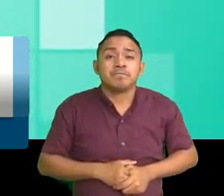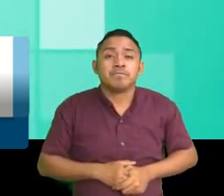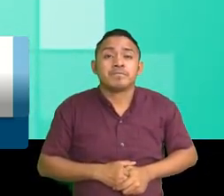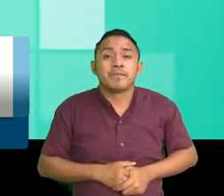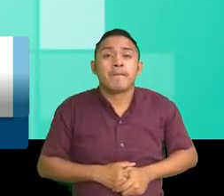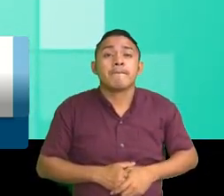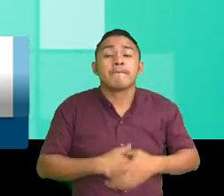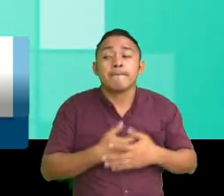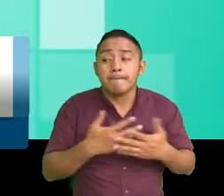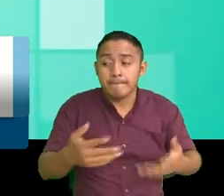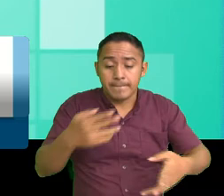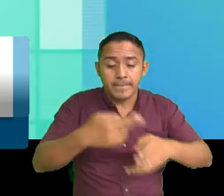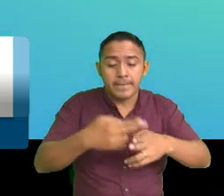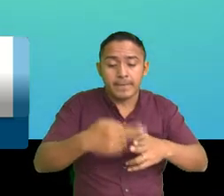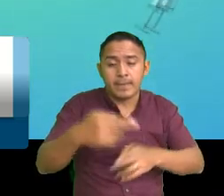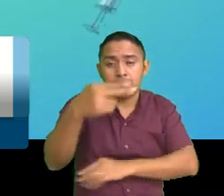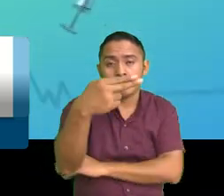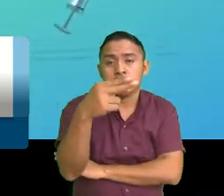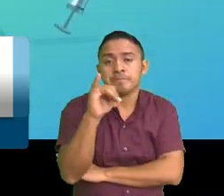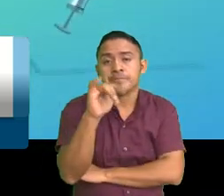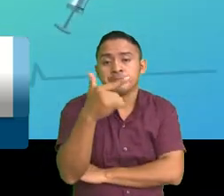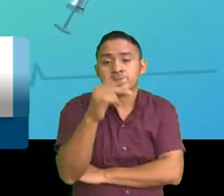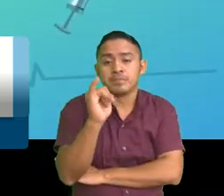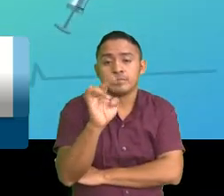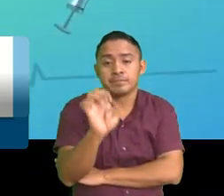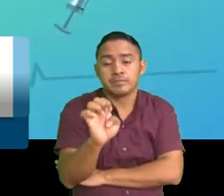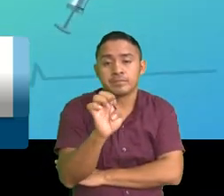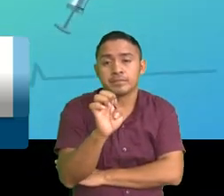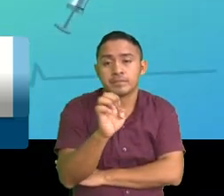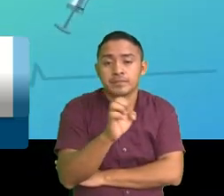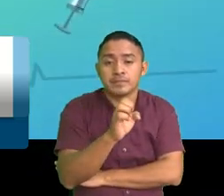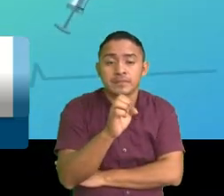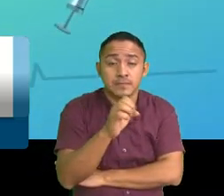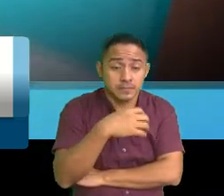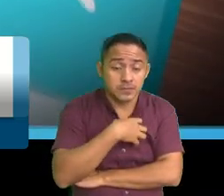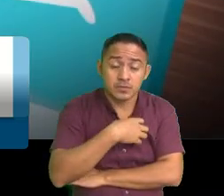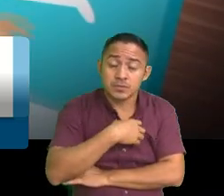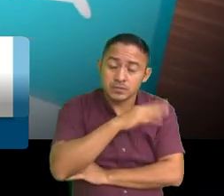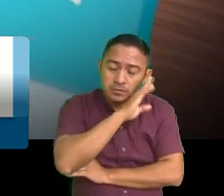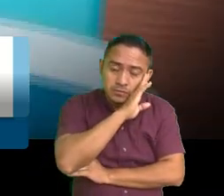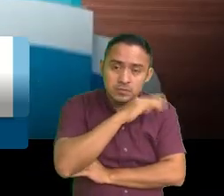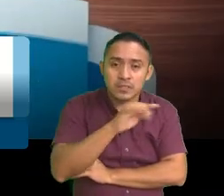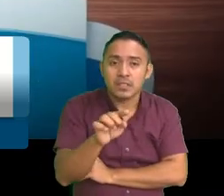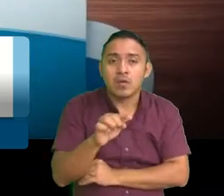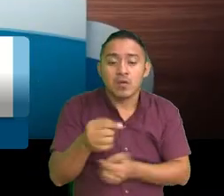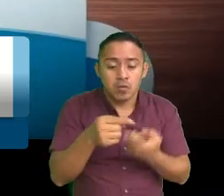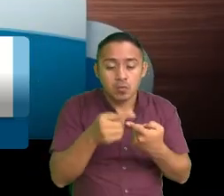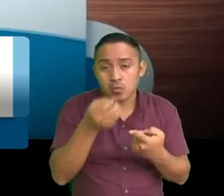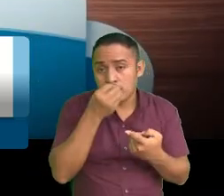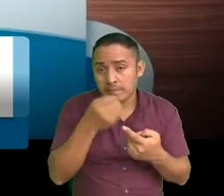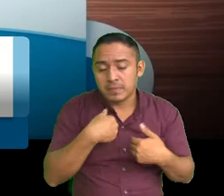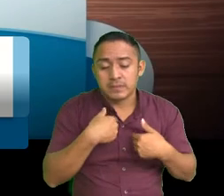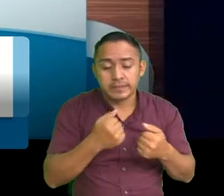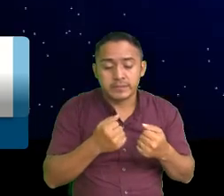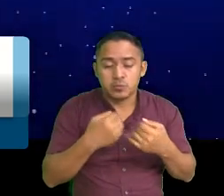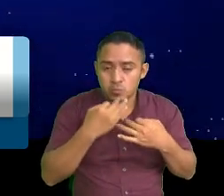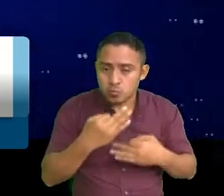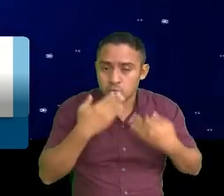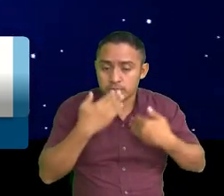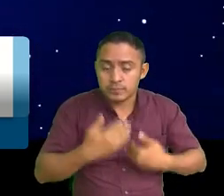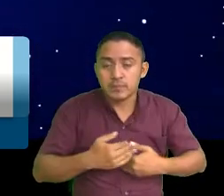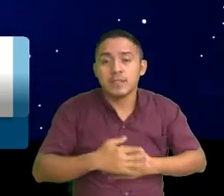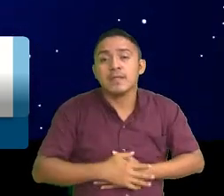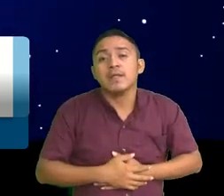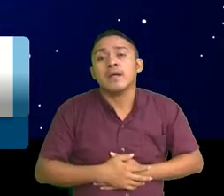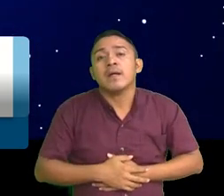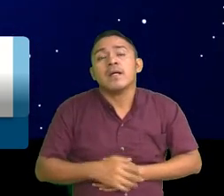cuando hablamos de higiene del sueño, el comer bien, sano, saludable, es parte del tratamiento. Vos